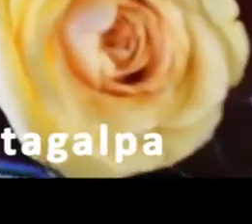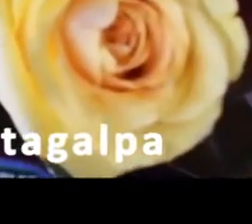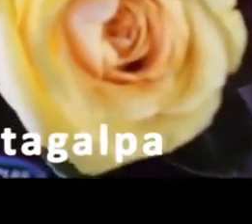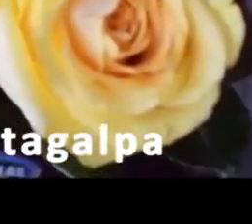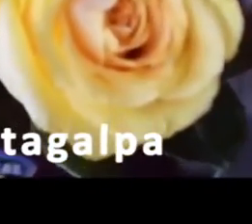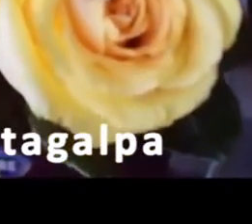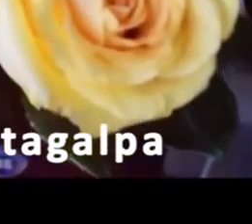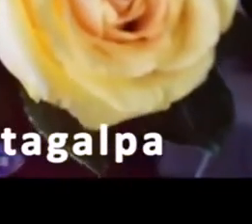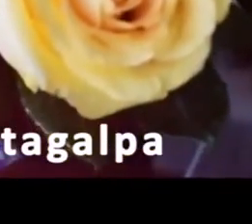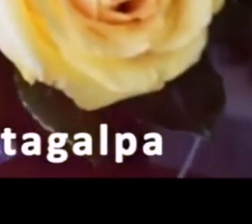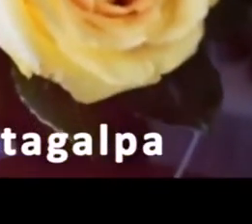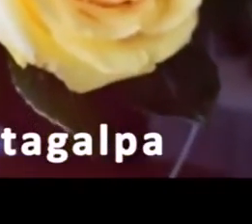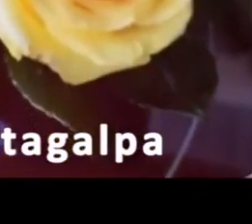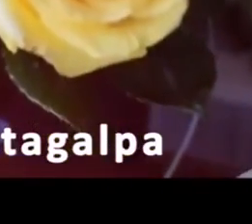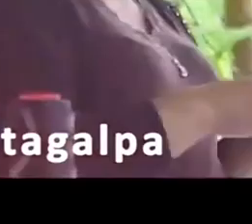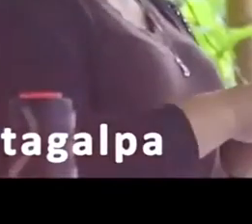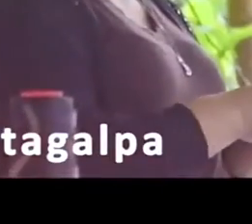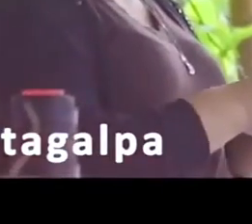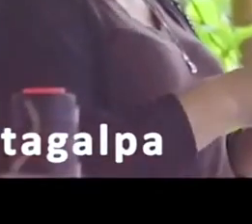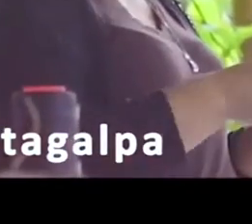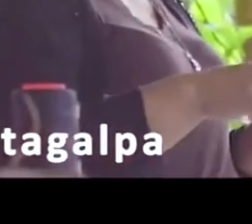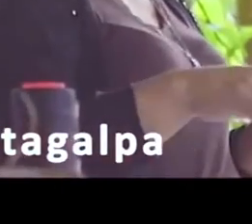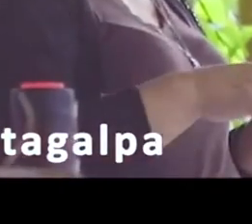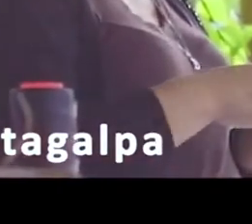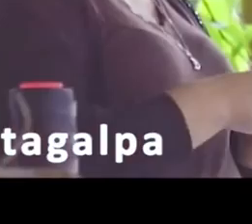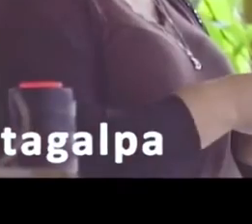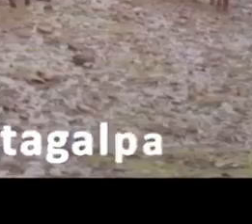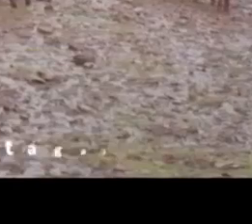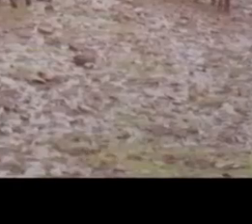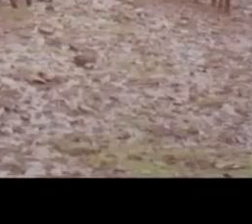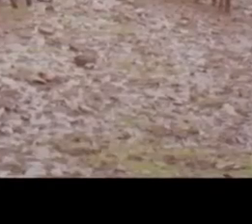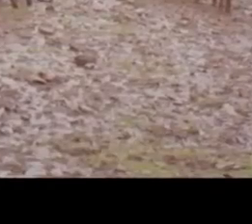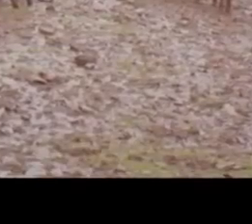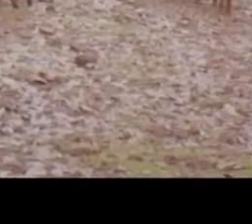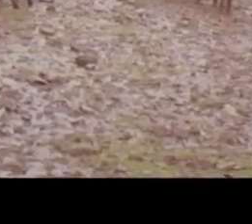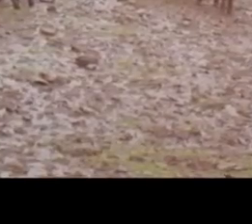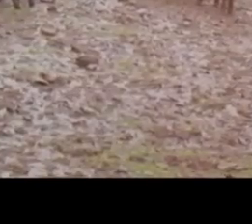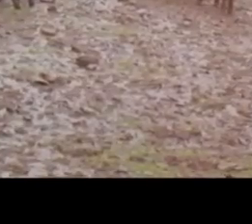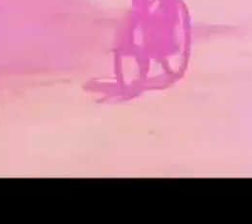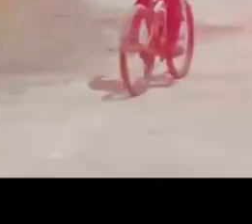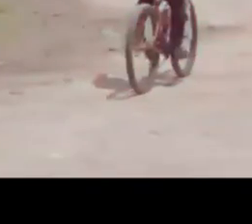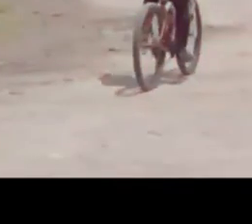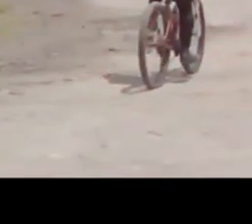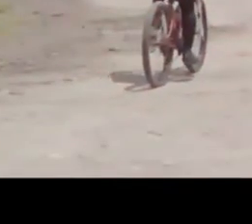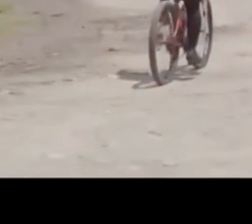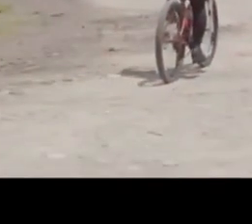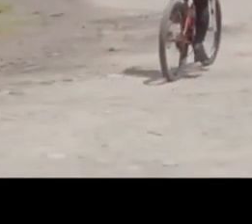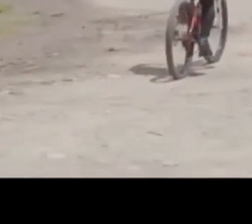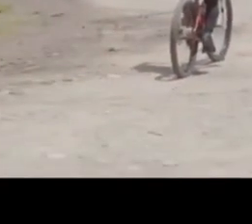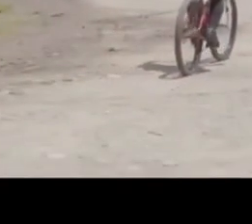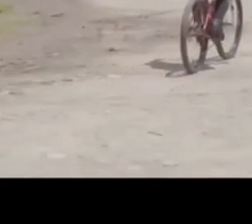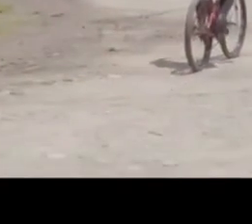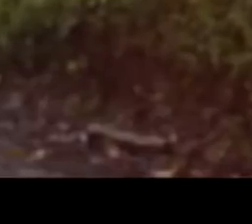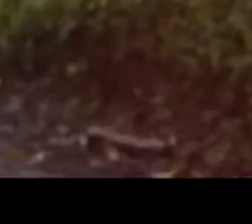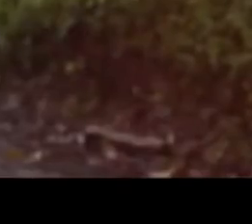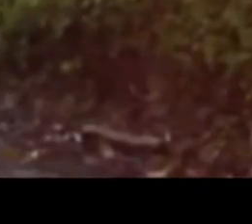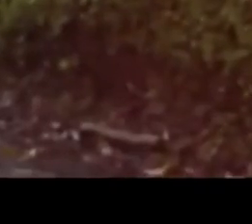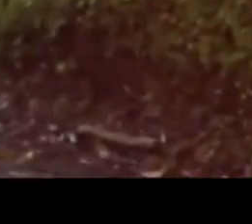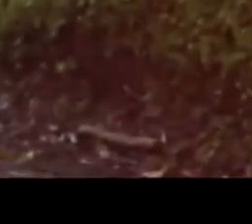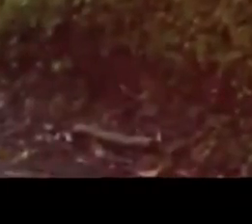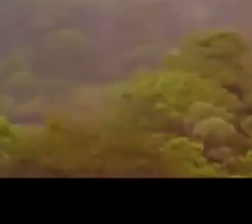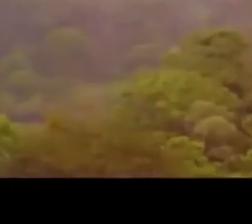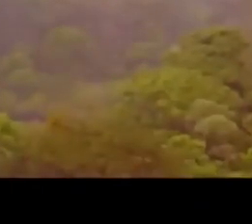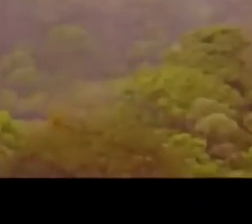o comprar frutas frescas y flores junto a su gente risueña y trabajadora. Y no puede faltar un recorrido